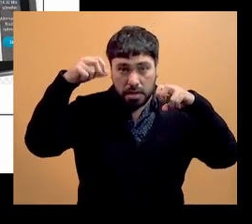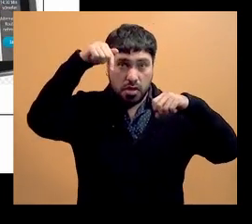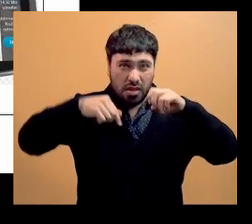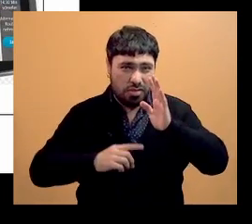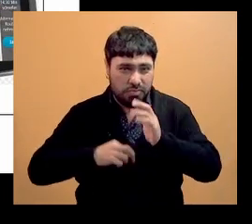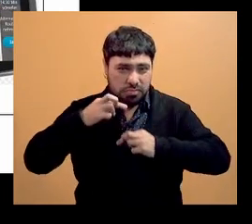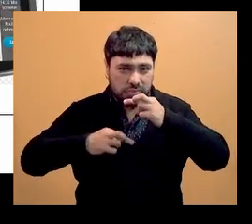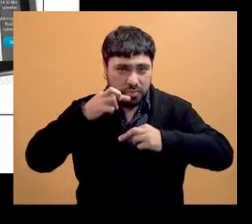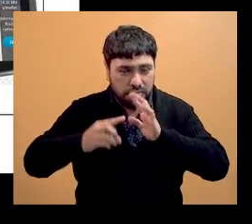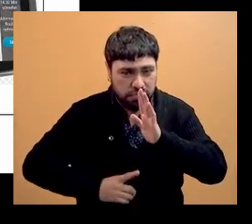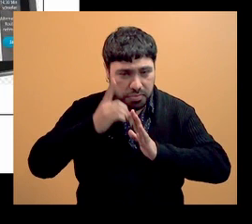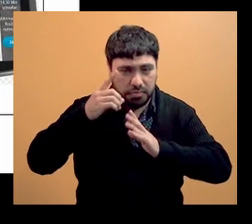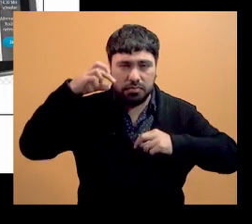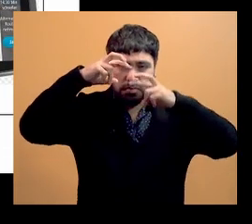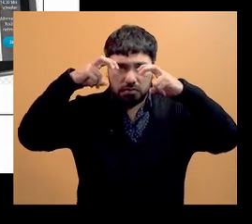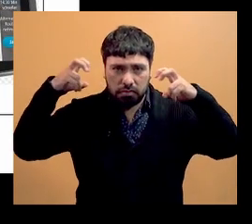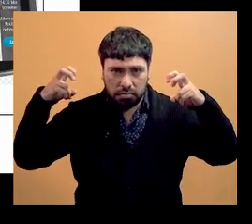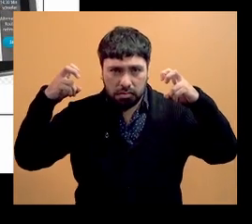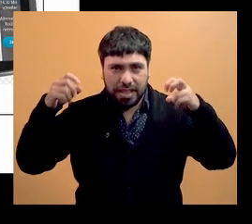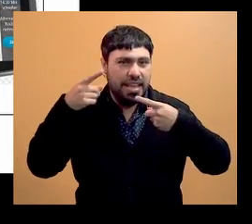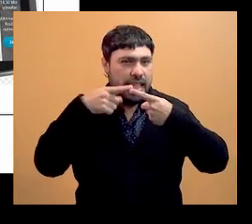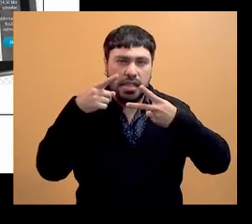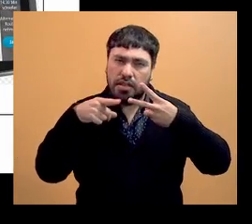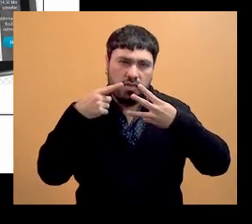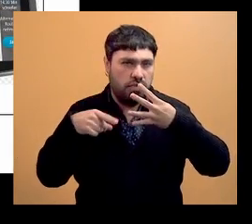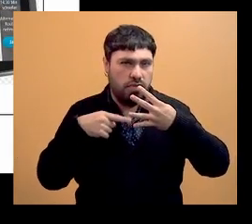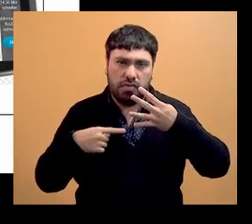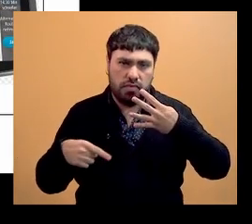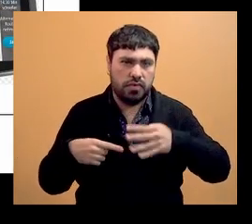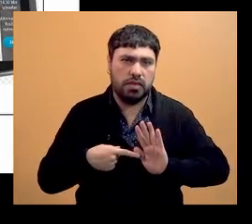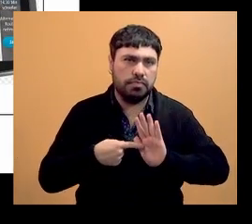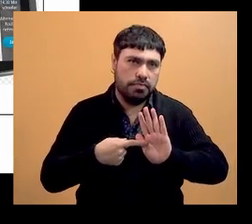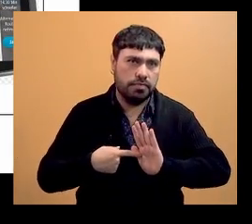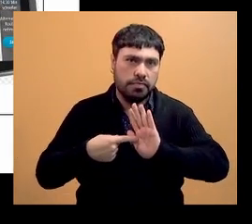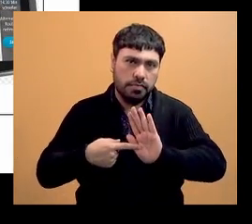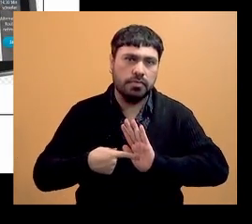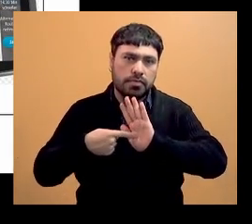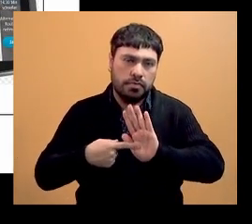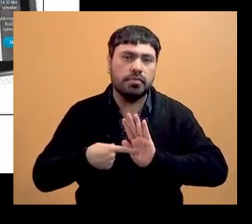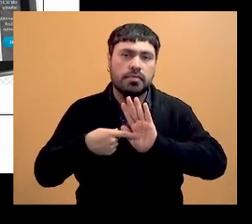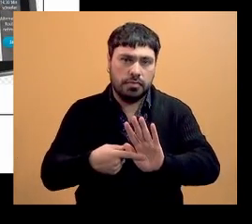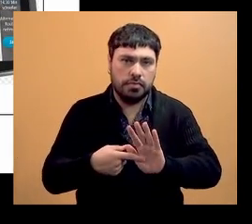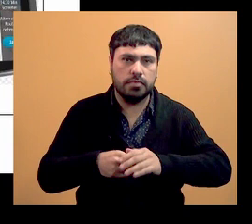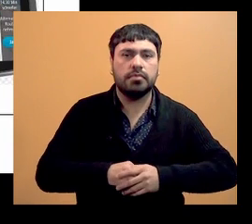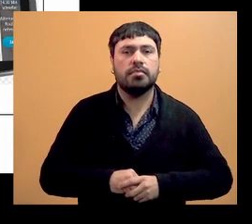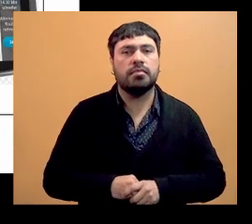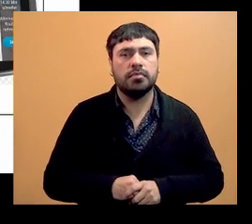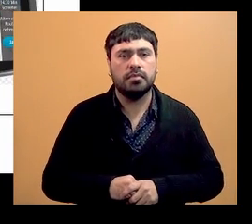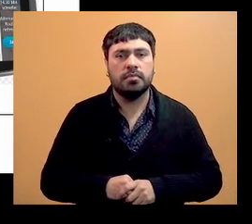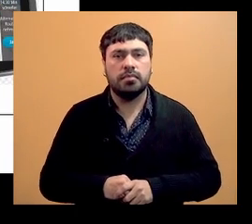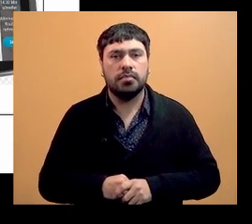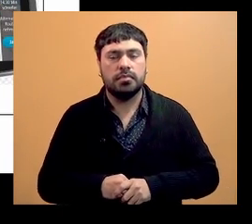y pensábamos que eran estrellas distantes, el Hubble nos mostró que eran que estábamos equivocados, que en realidad eran galaxias, cada una con cientos de billones de